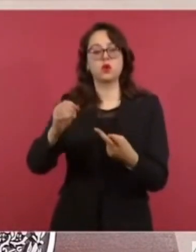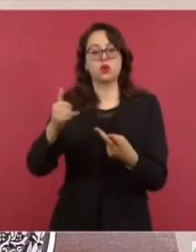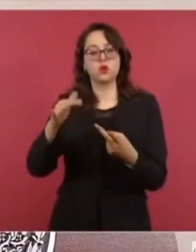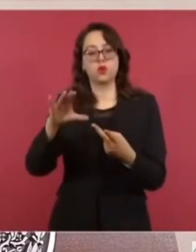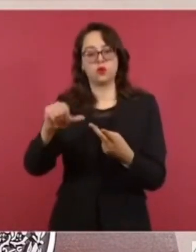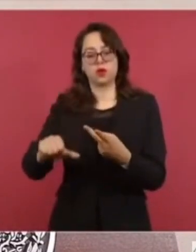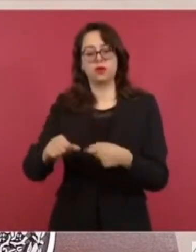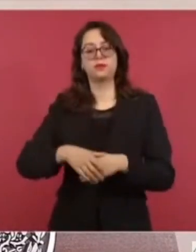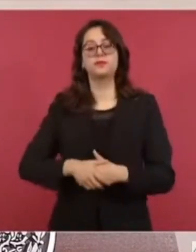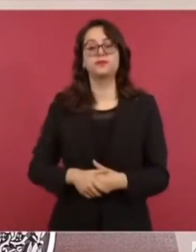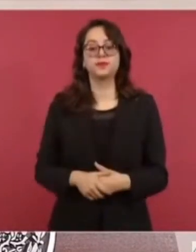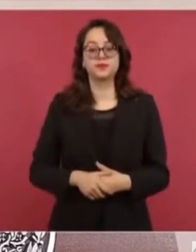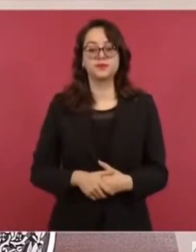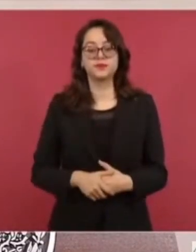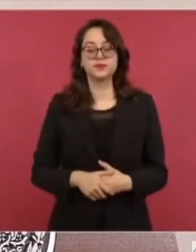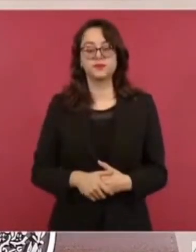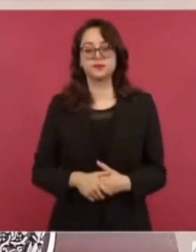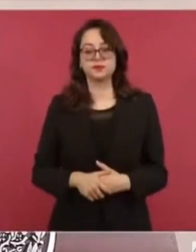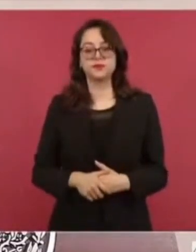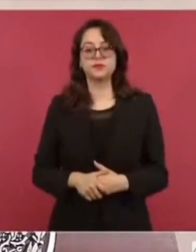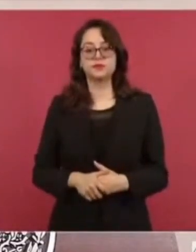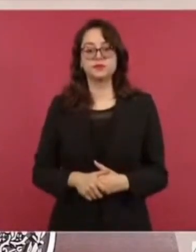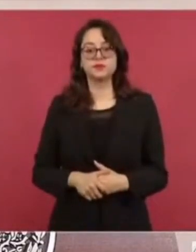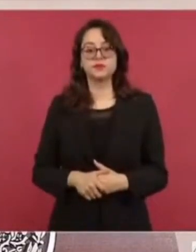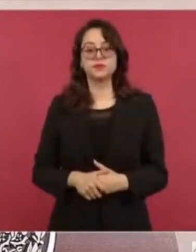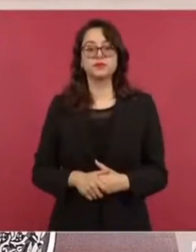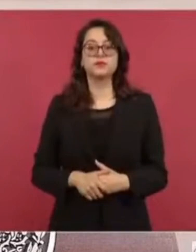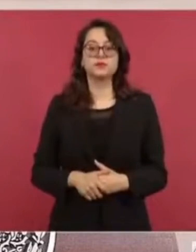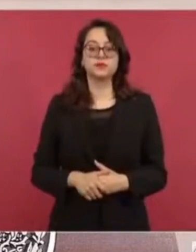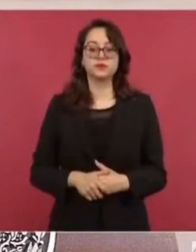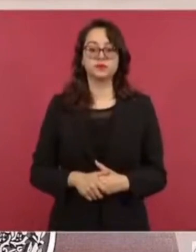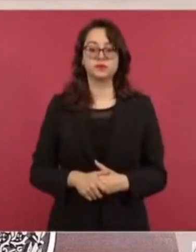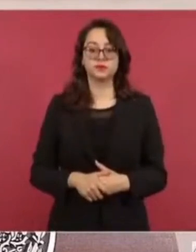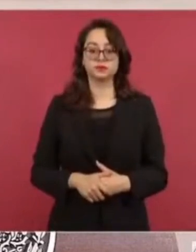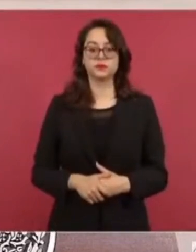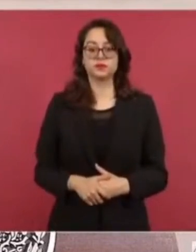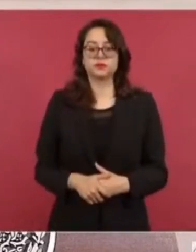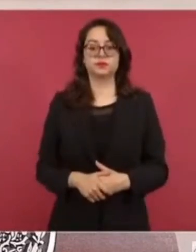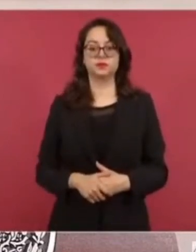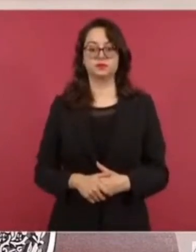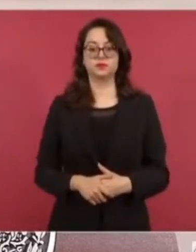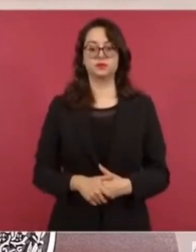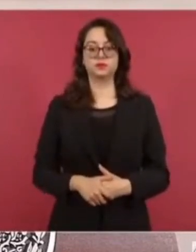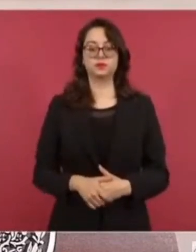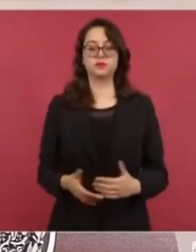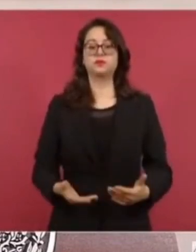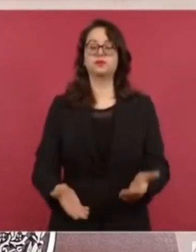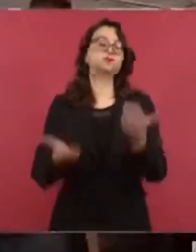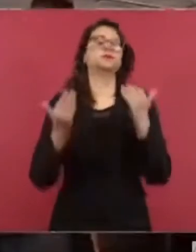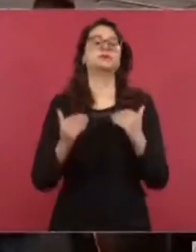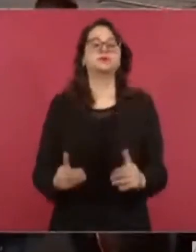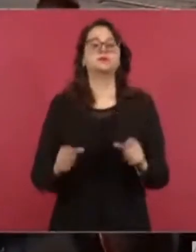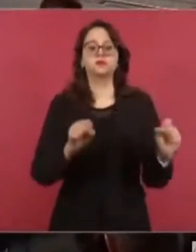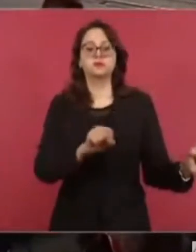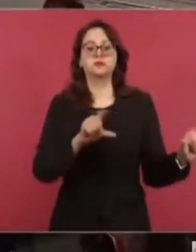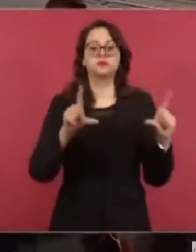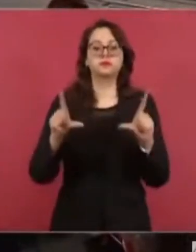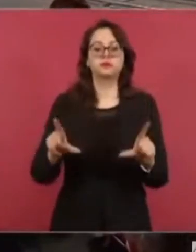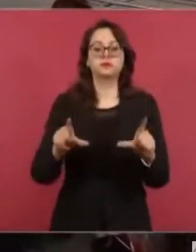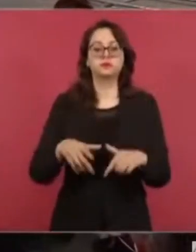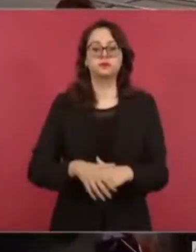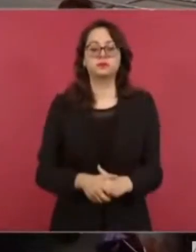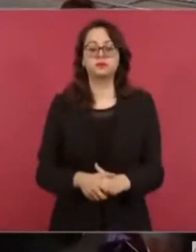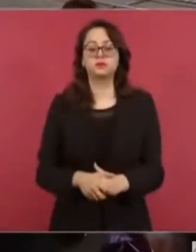huracán Otis. Me pasa la primera, por favor. Como ustedes saben, la